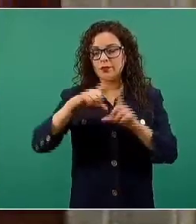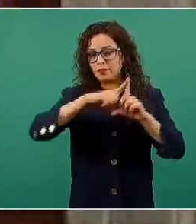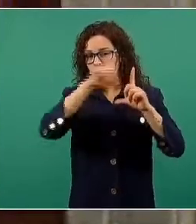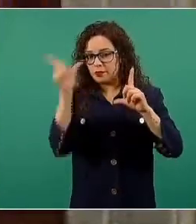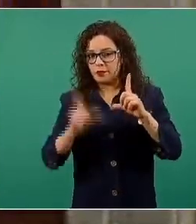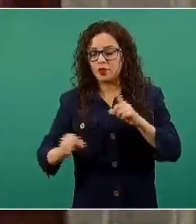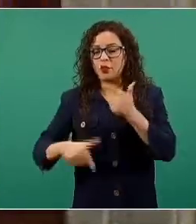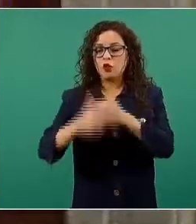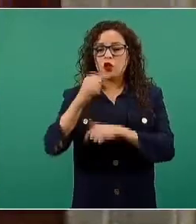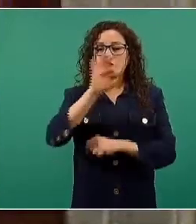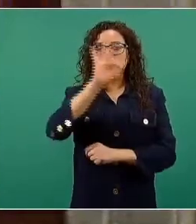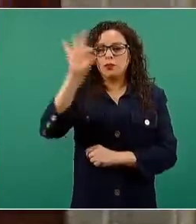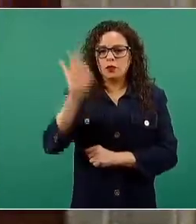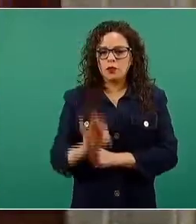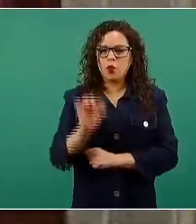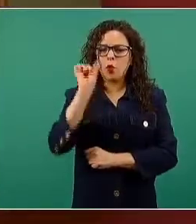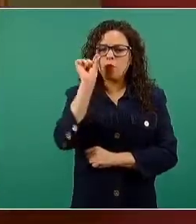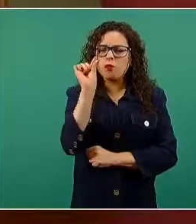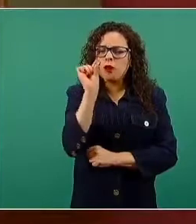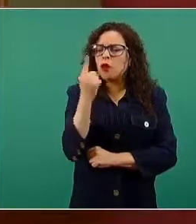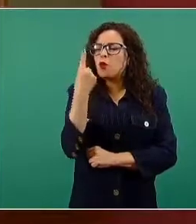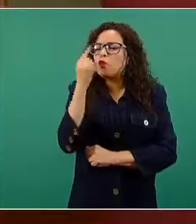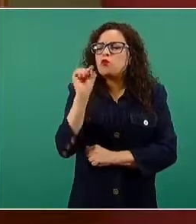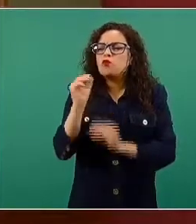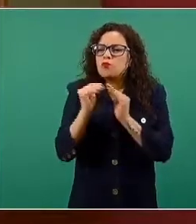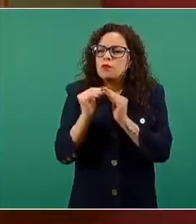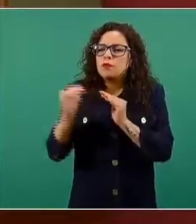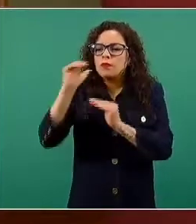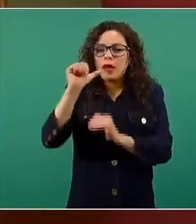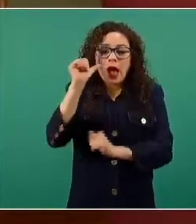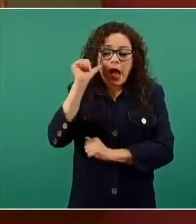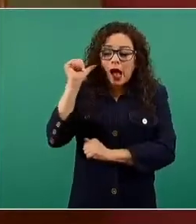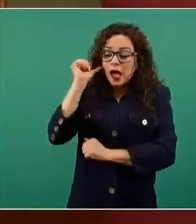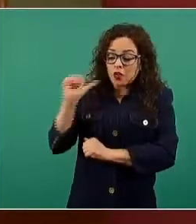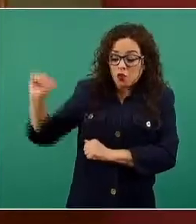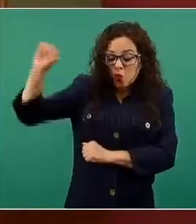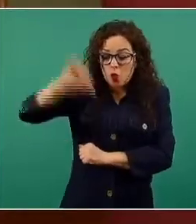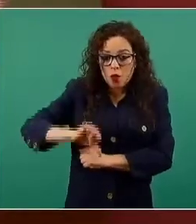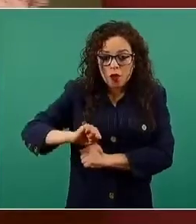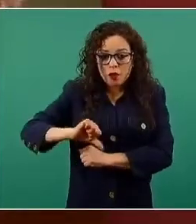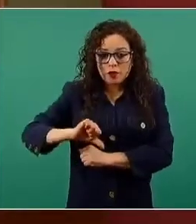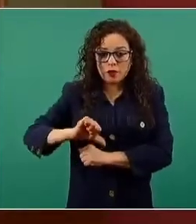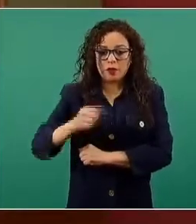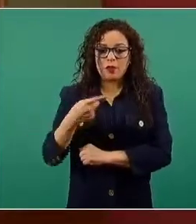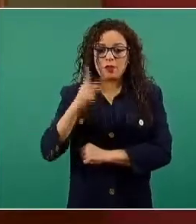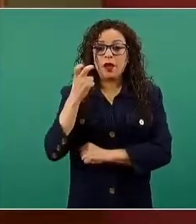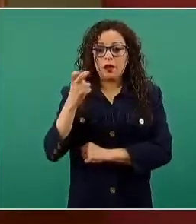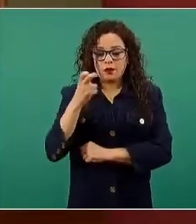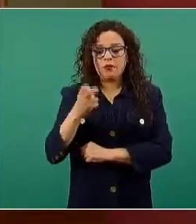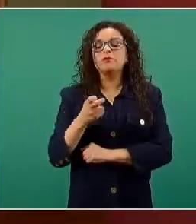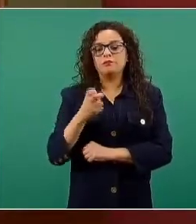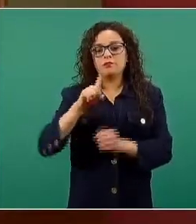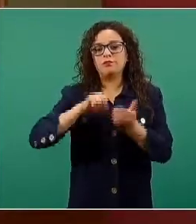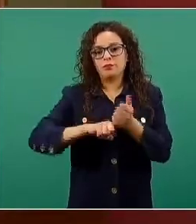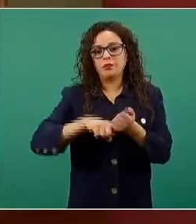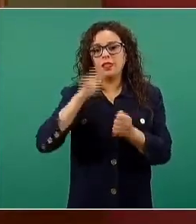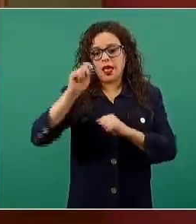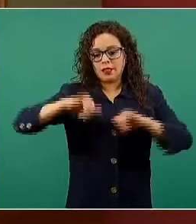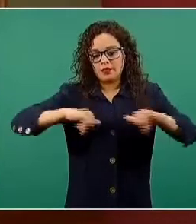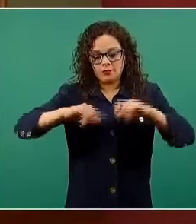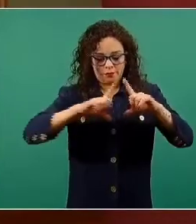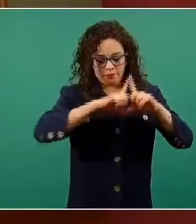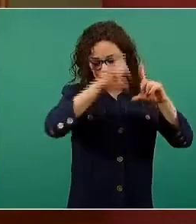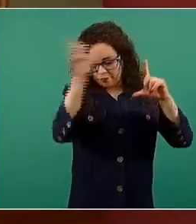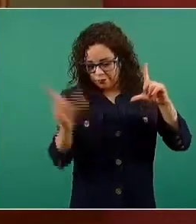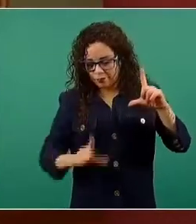aunque tuvimos el incremento de un punto porcentual de ayer para hoy, pues este punto porcentual se distribuye en las 32 entidades y